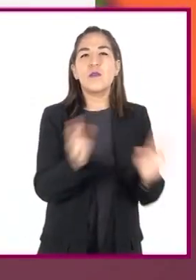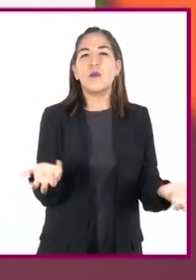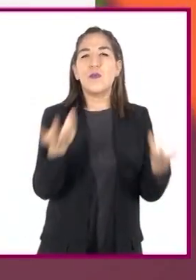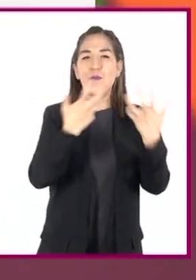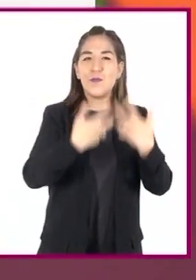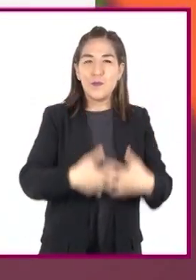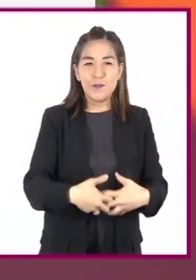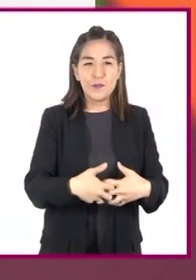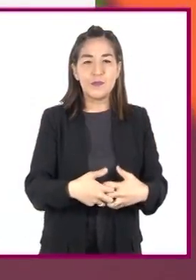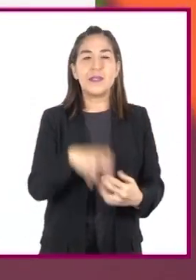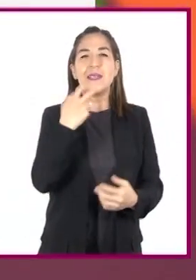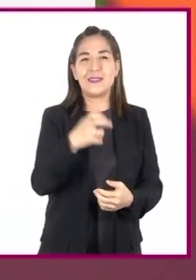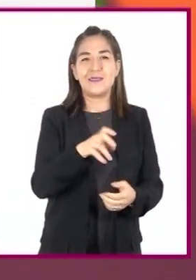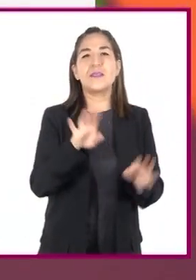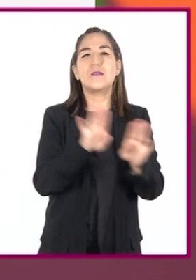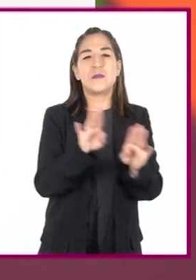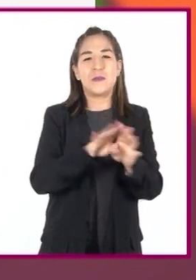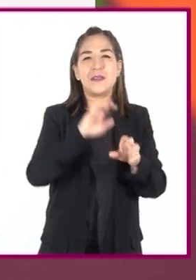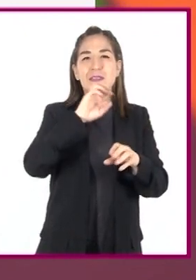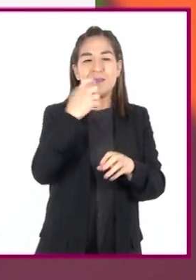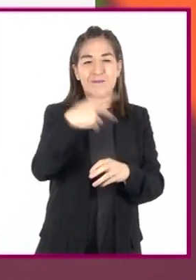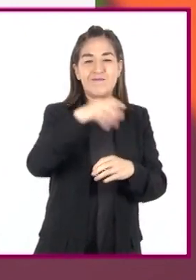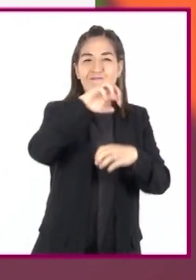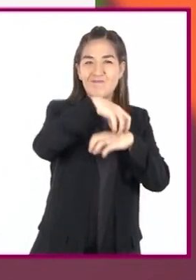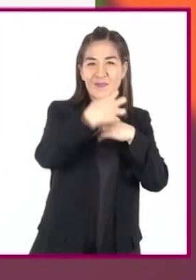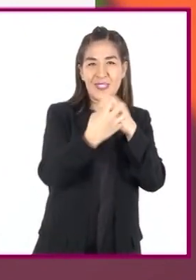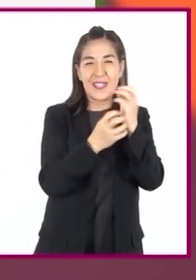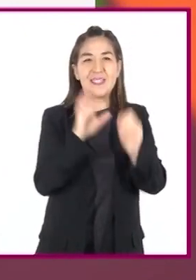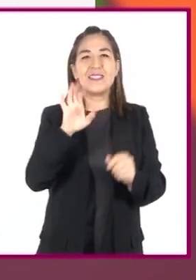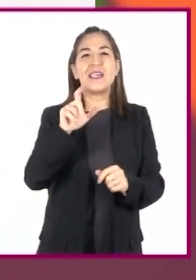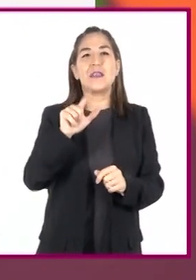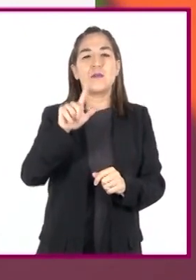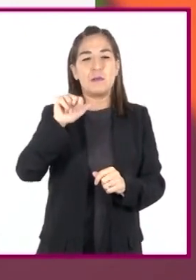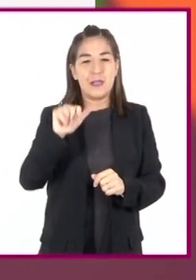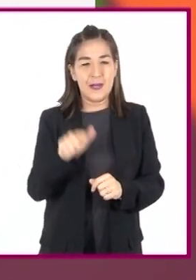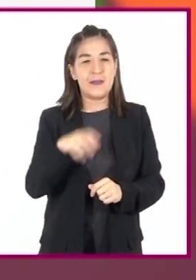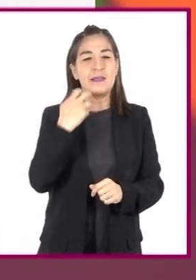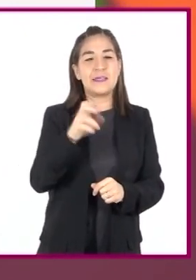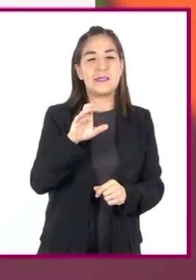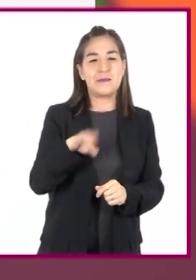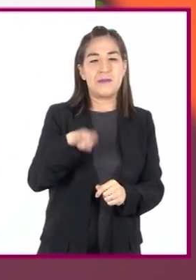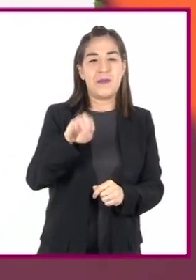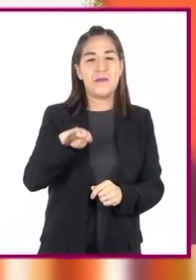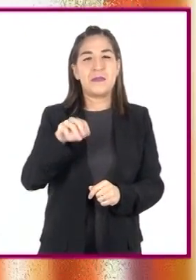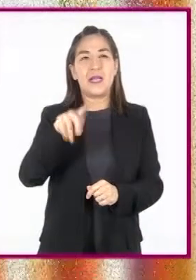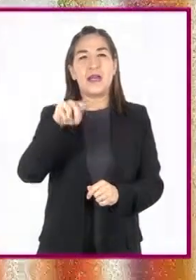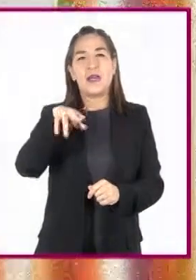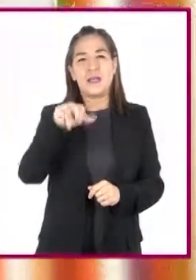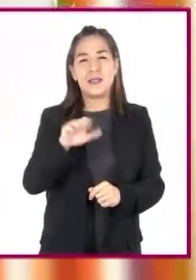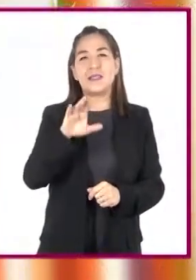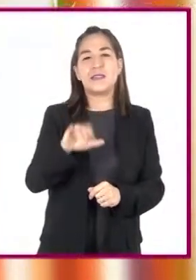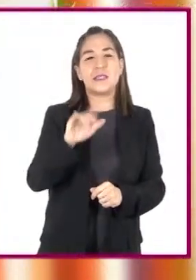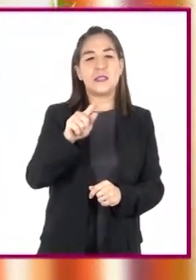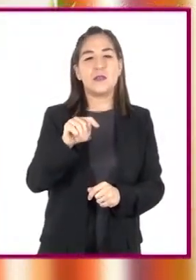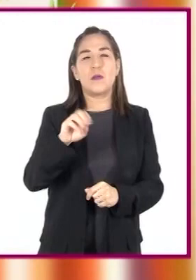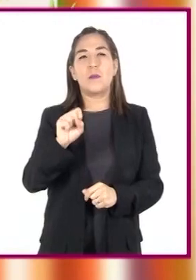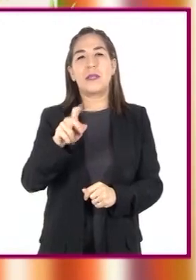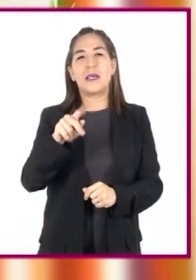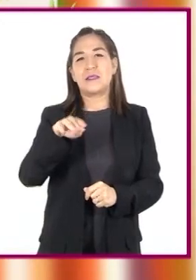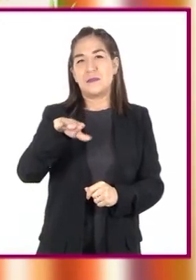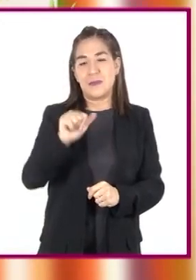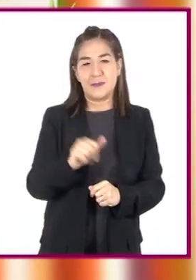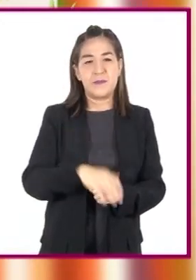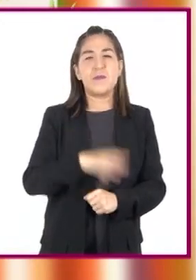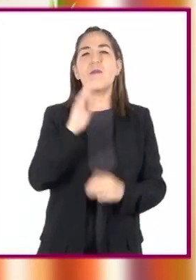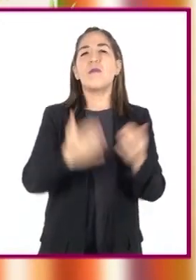la célula y sus estructuras básicas: pared celular, membrana, citoplasma y núcleo. Con el